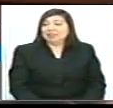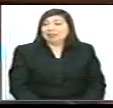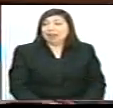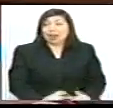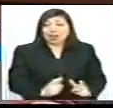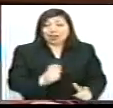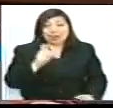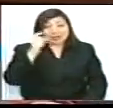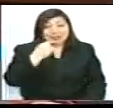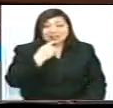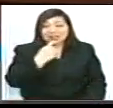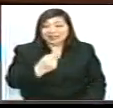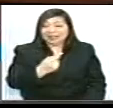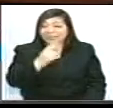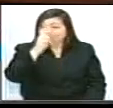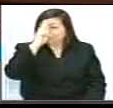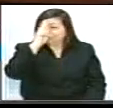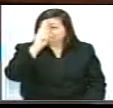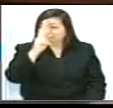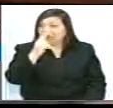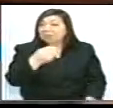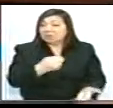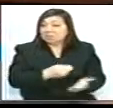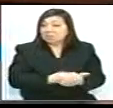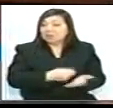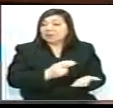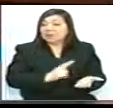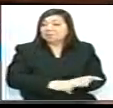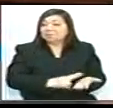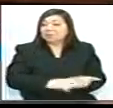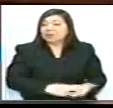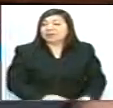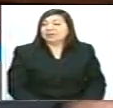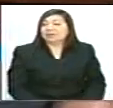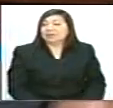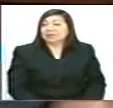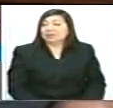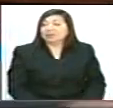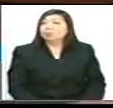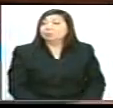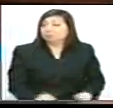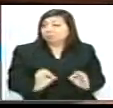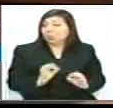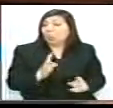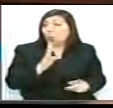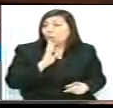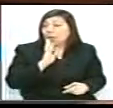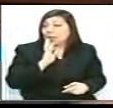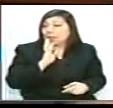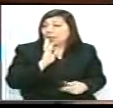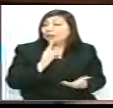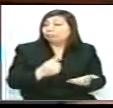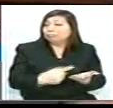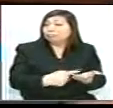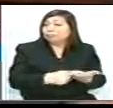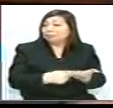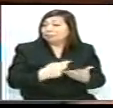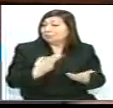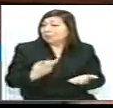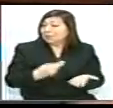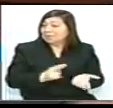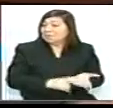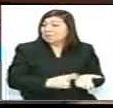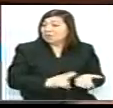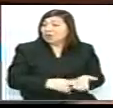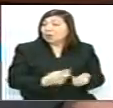Castillo ha manifestado de respetar la estabilidad tributaria. Había coherencia cuando usted habla de respetar la estabilidad